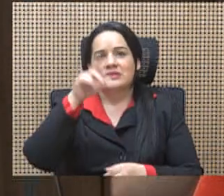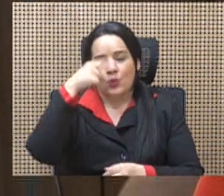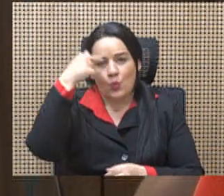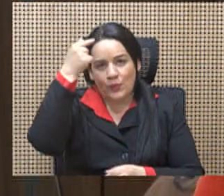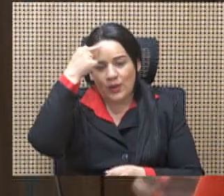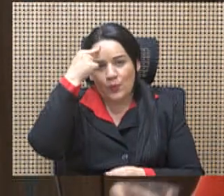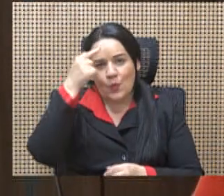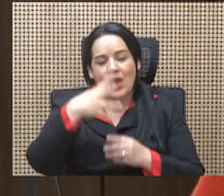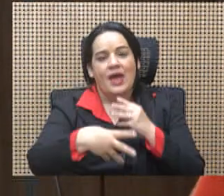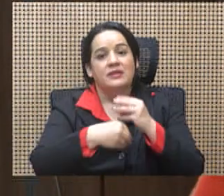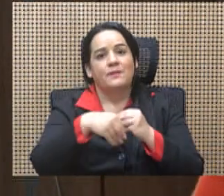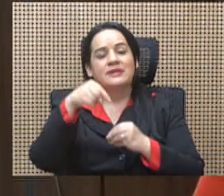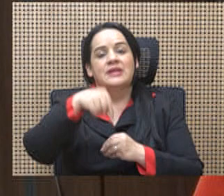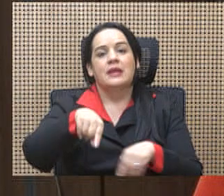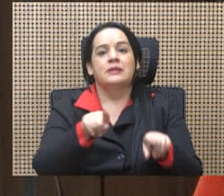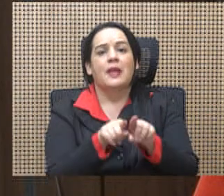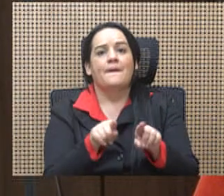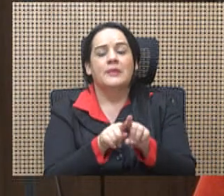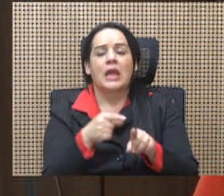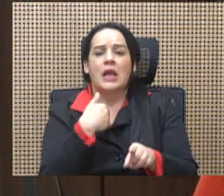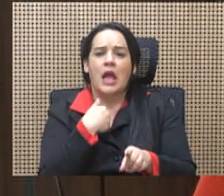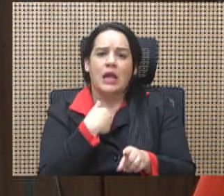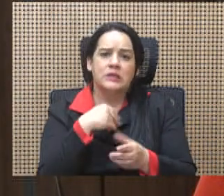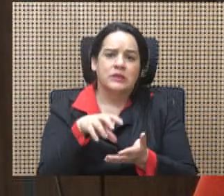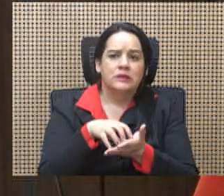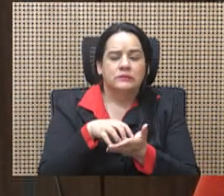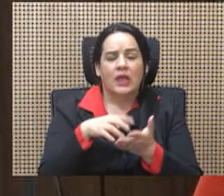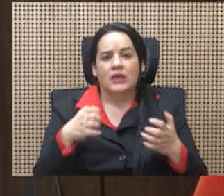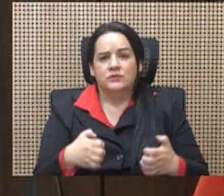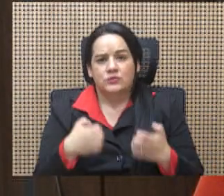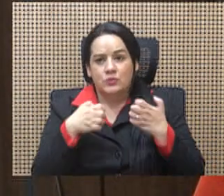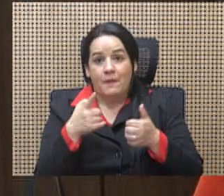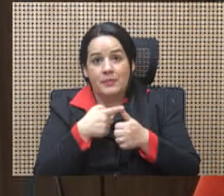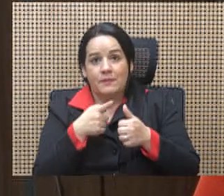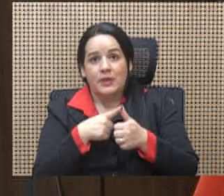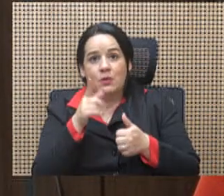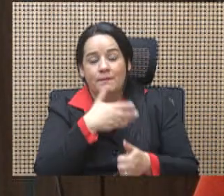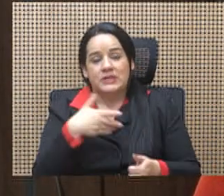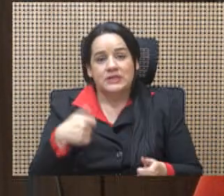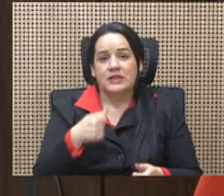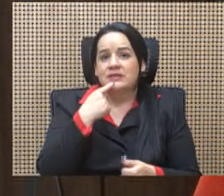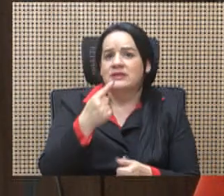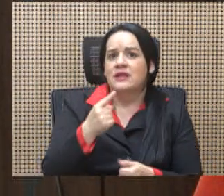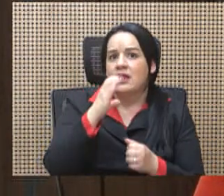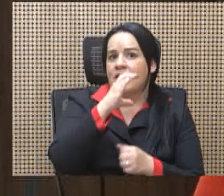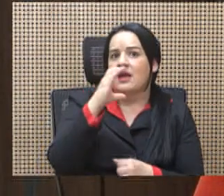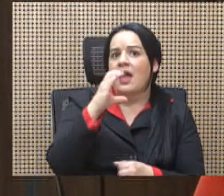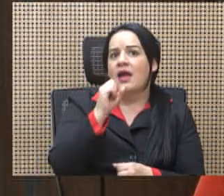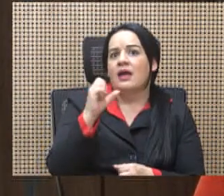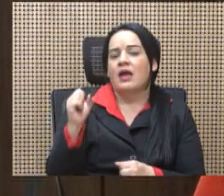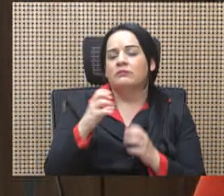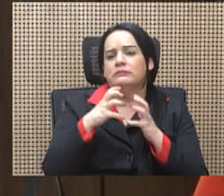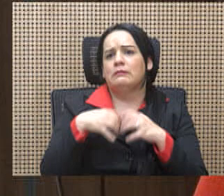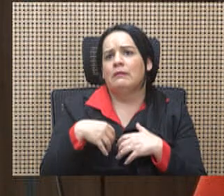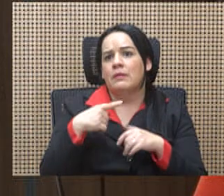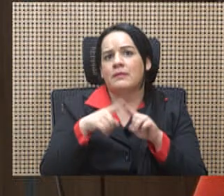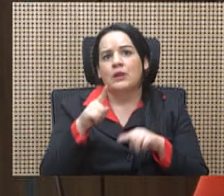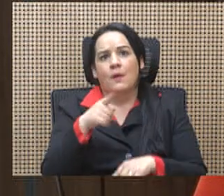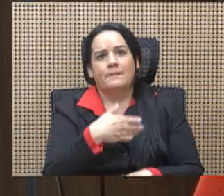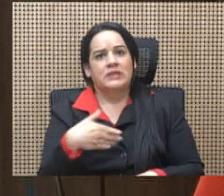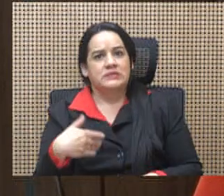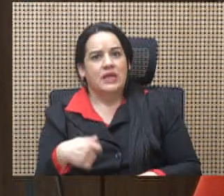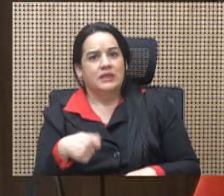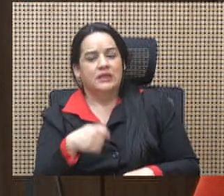además aquí pesa la incertidumbre que existe por un lado el presidente dice que la caja está quebrada Pero por otro lado la presidenta ejecutiva